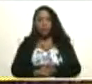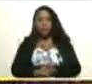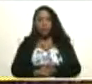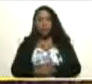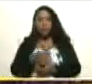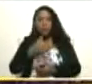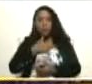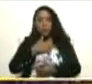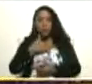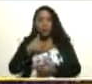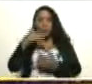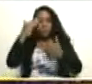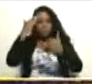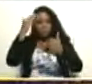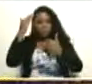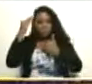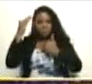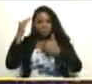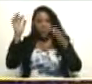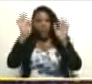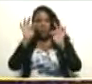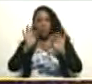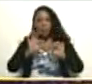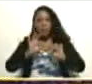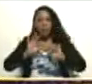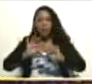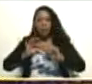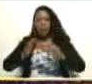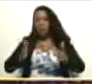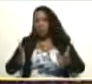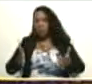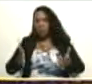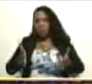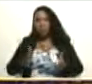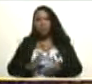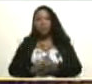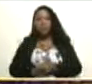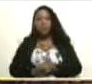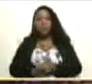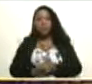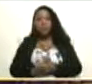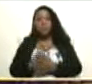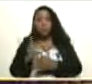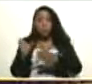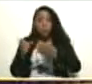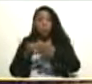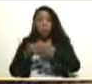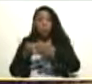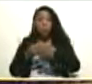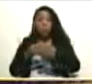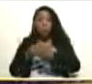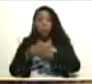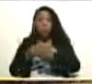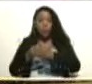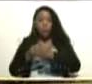quiero saludar también de manera muy especial a buena parte del cuerpo